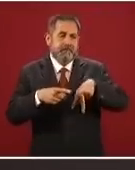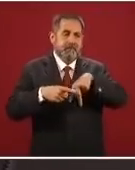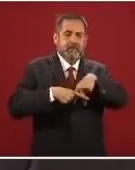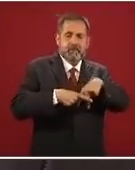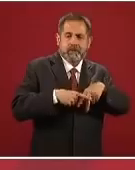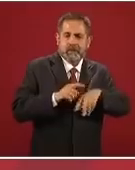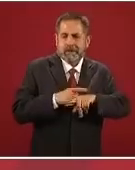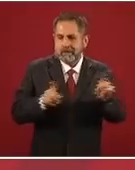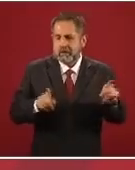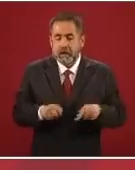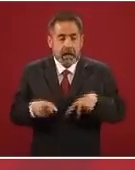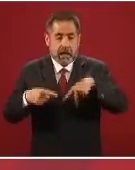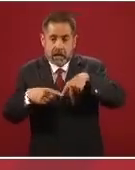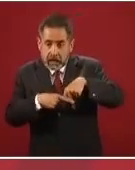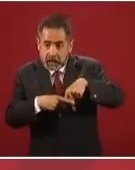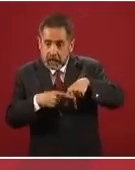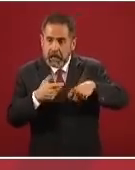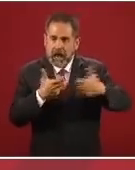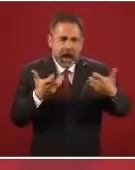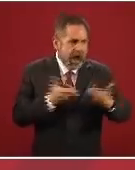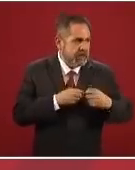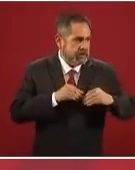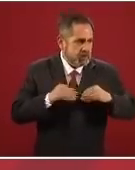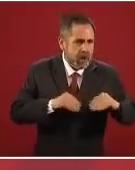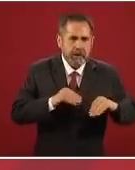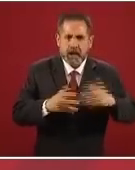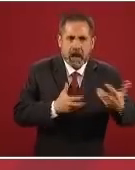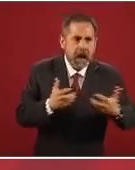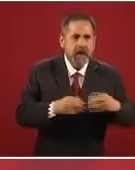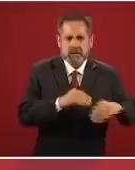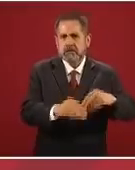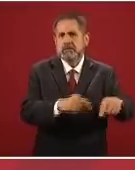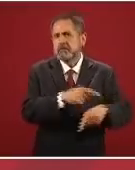anarquismo, el anarquismo es productivo,